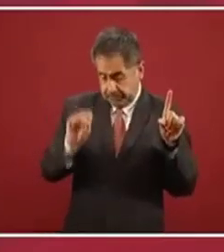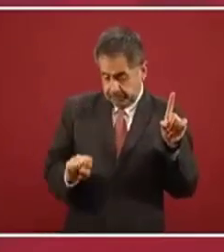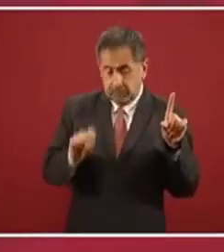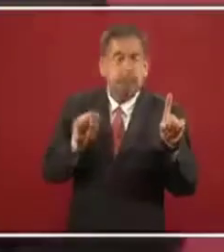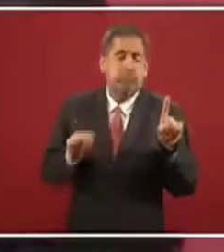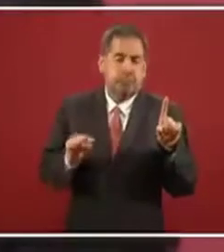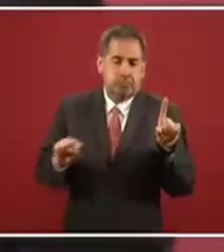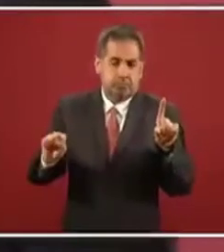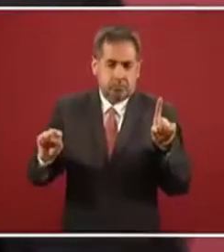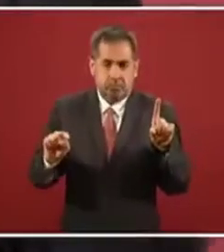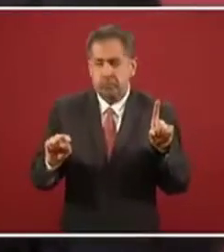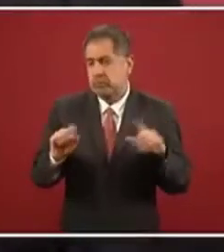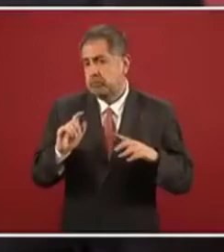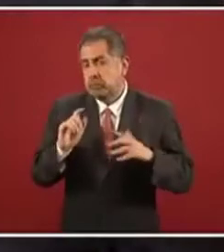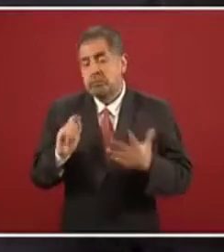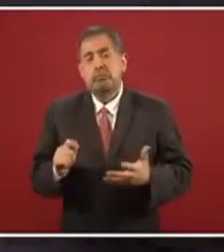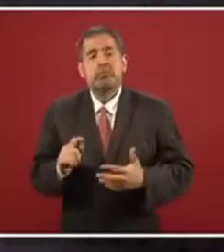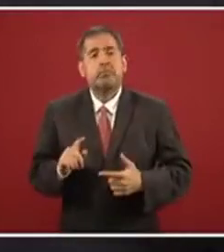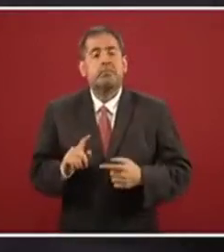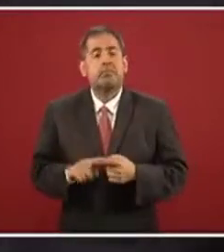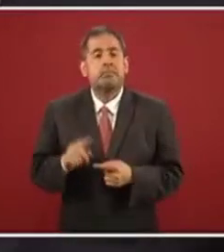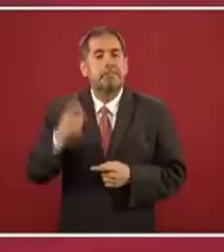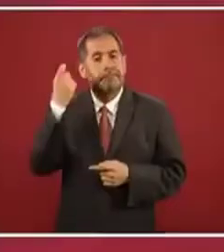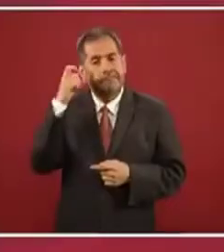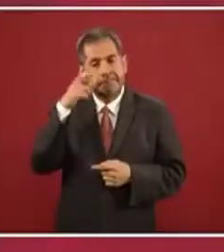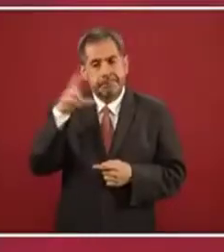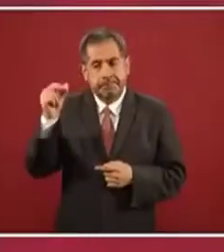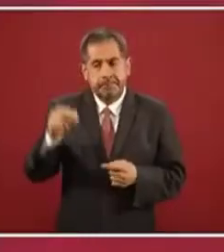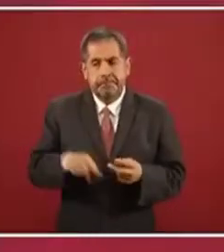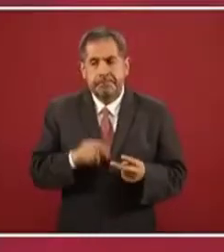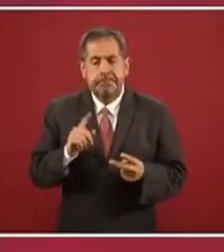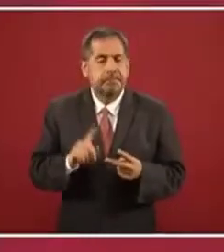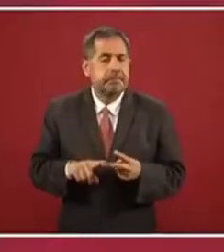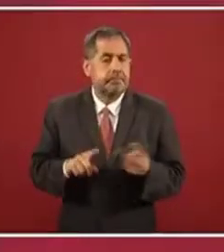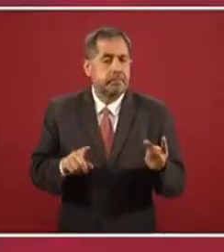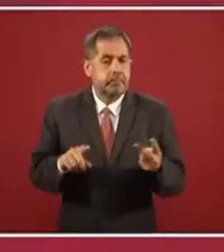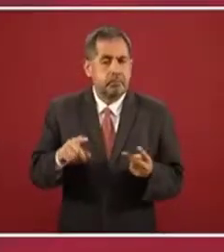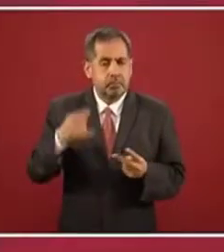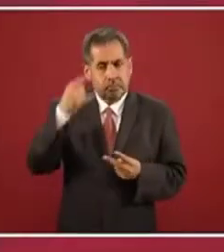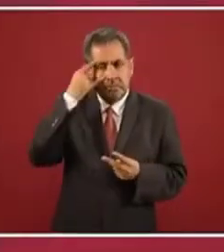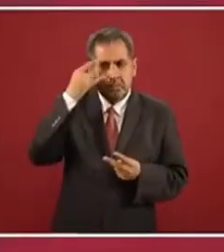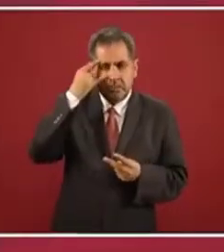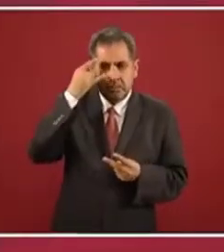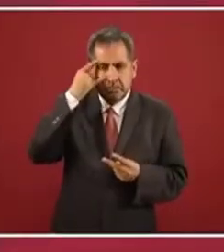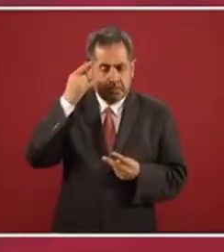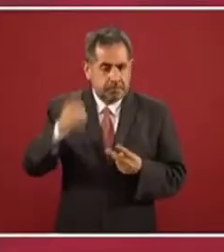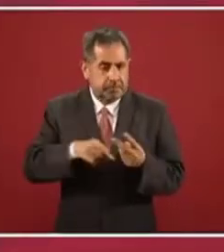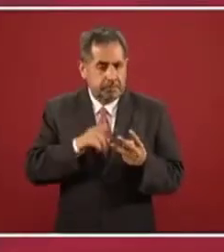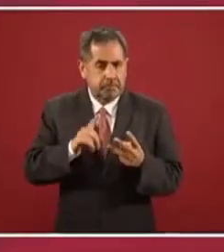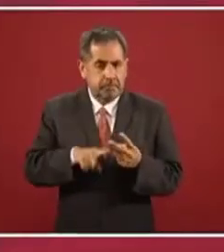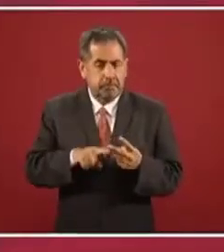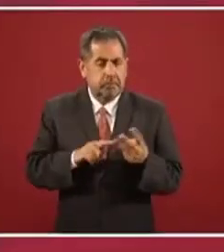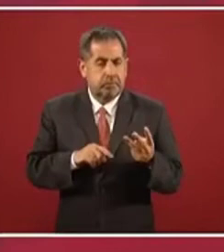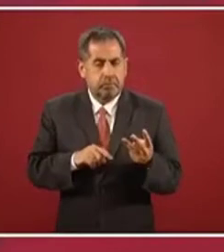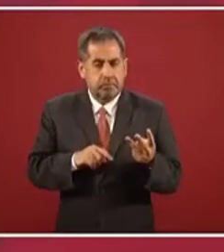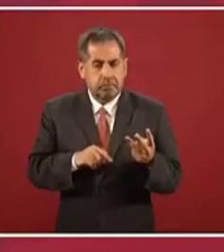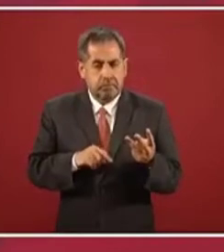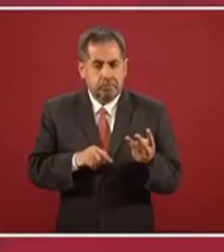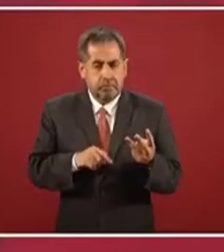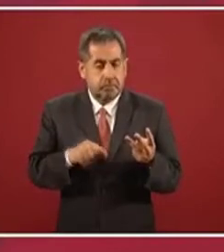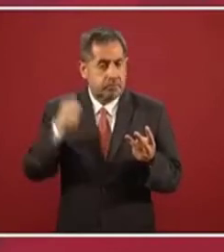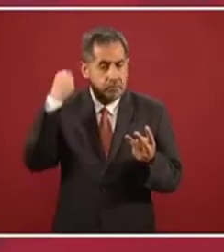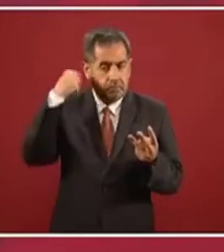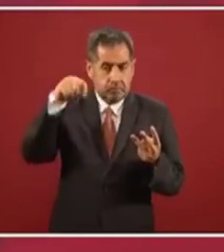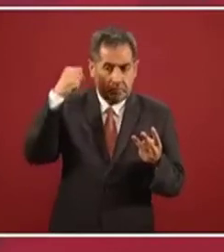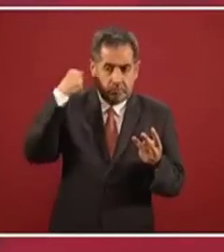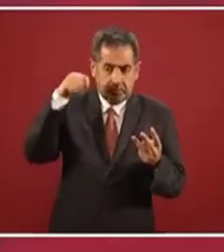los gobiernos de Quintana Roo, de Campeche, de